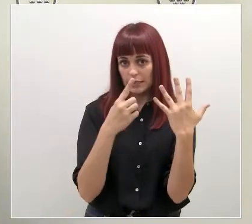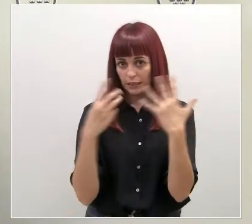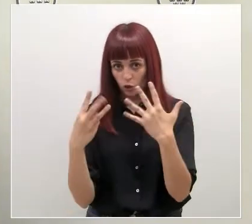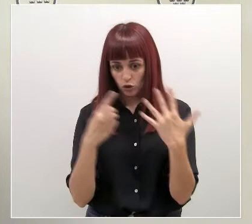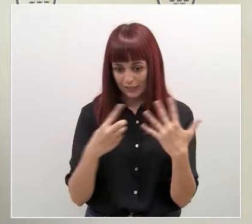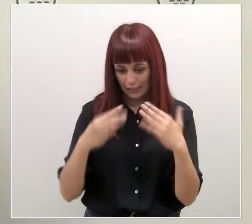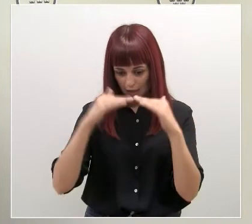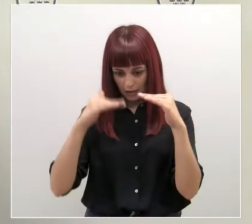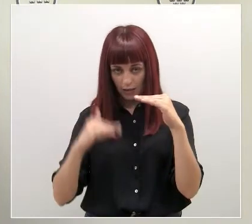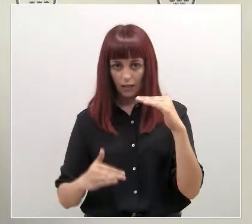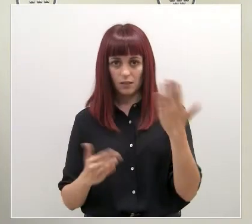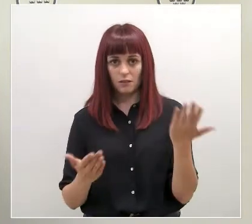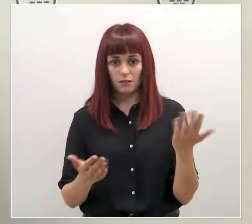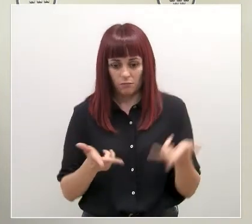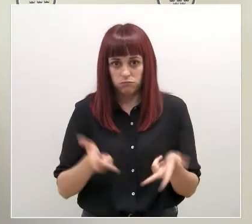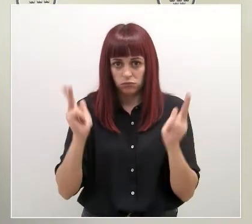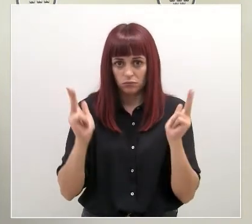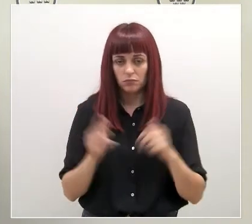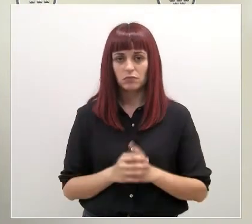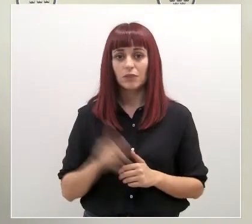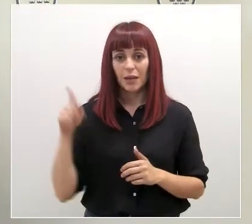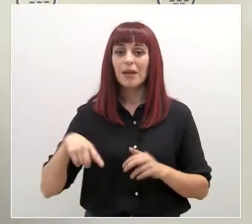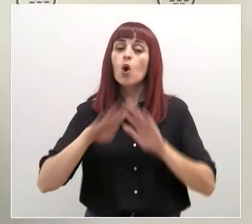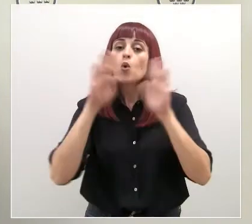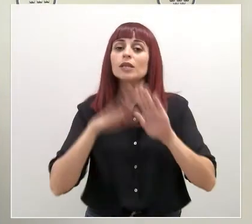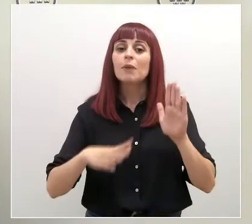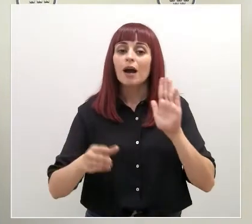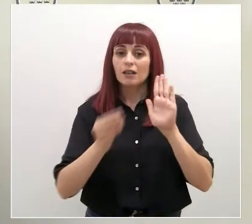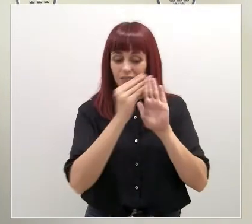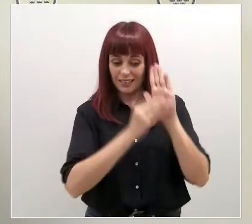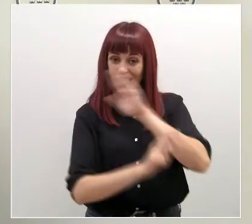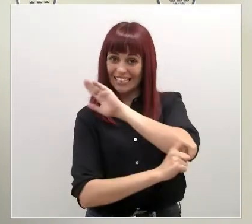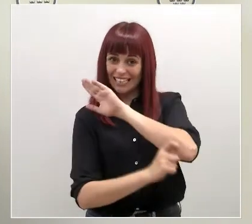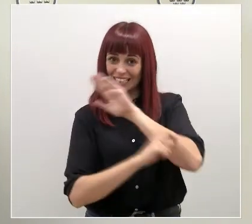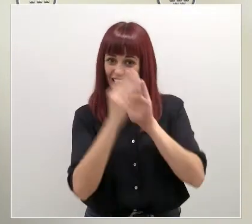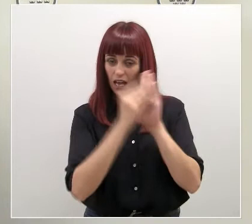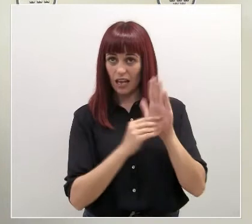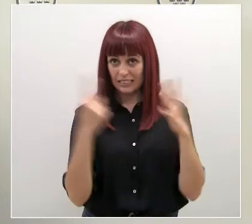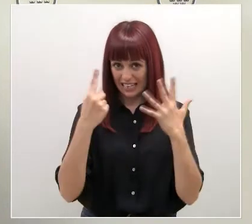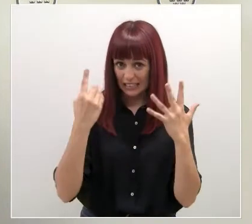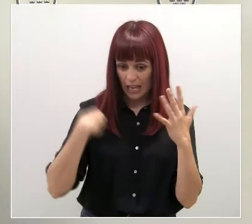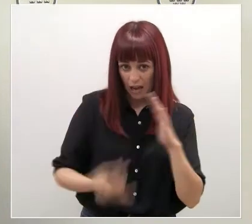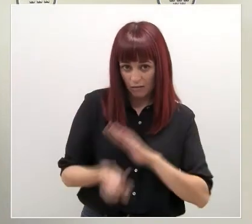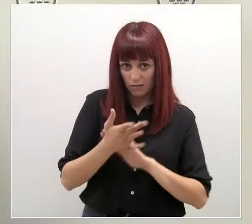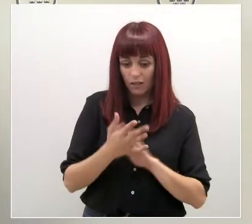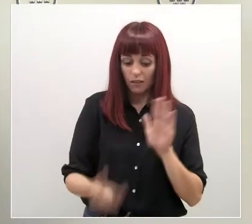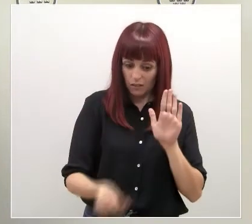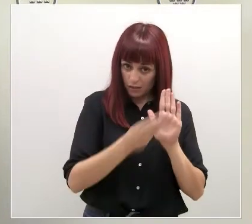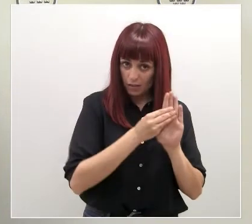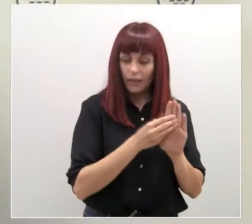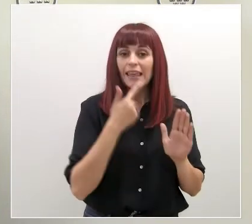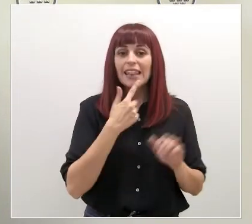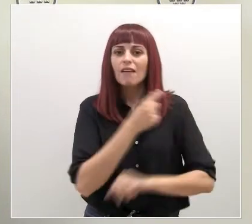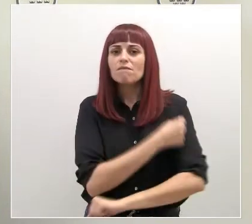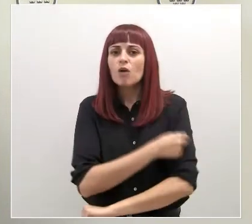conceptos técnicos como en lo que recoge también la última estrategia de vacunación, que es la sexta, que se ha producido y que además recoge también que esta